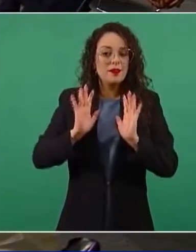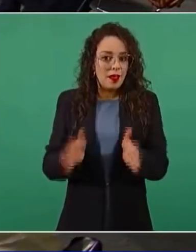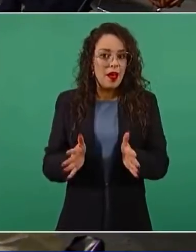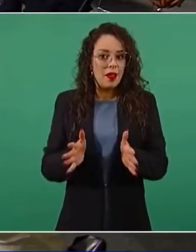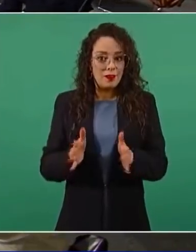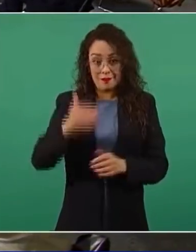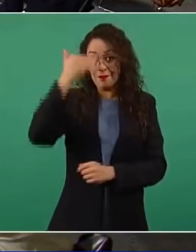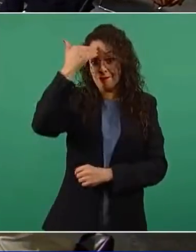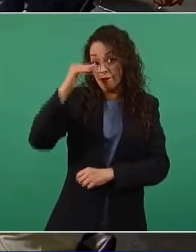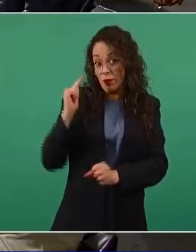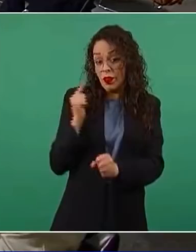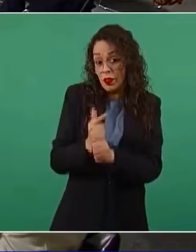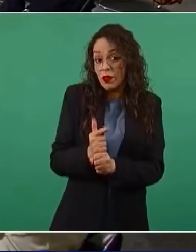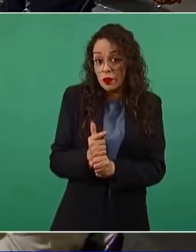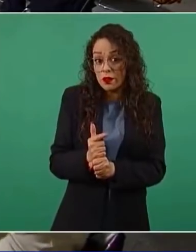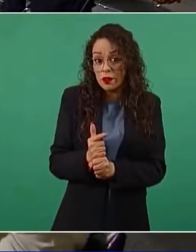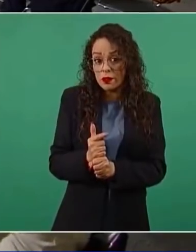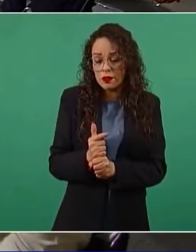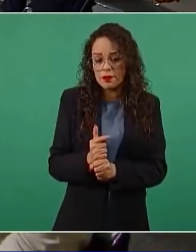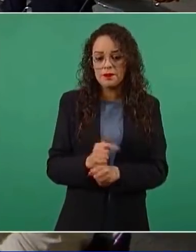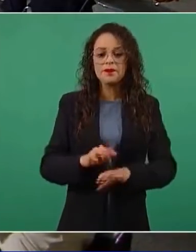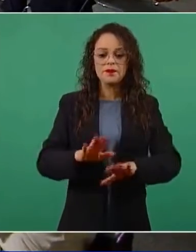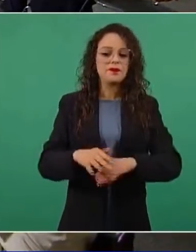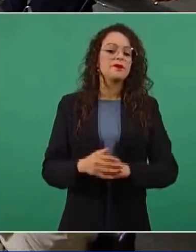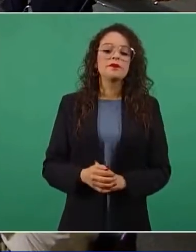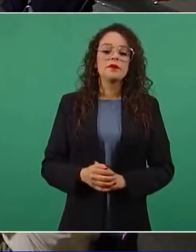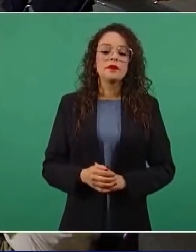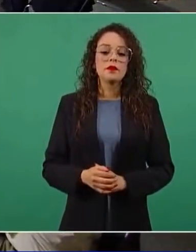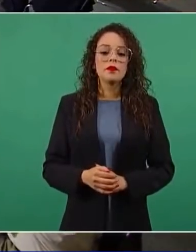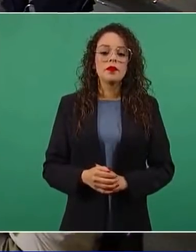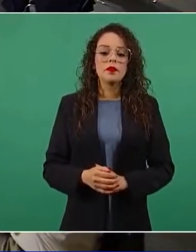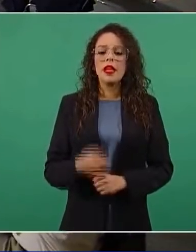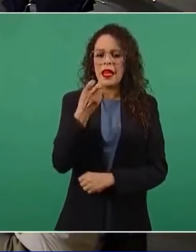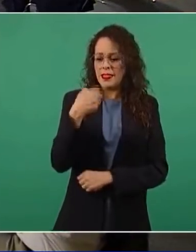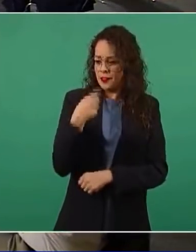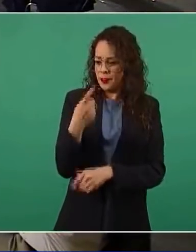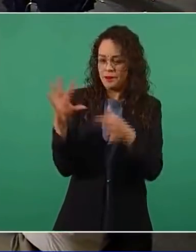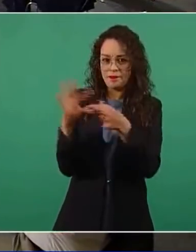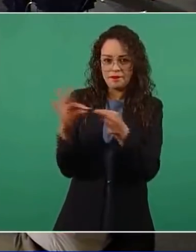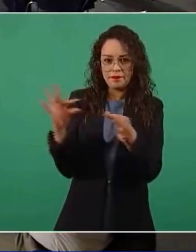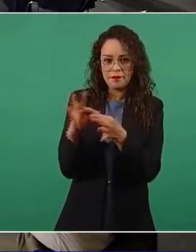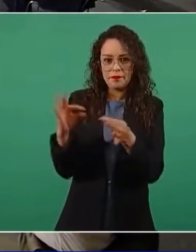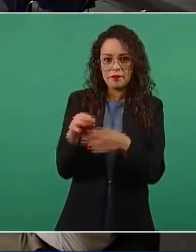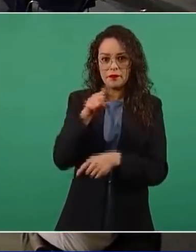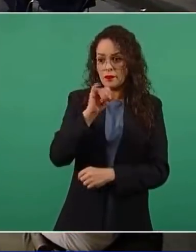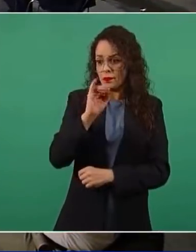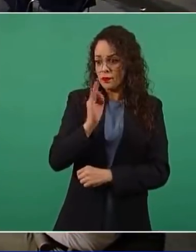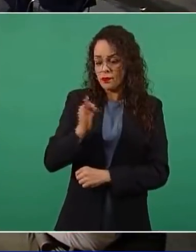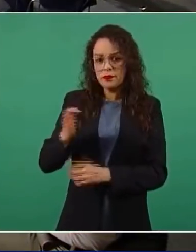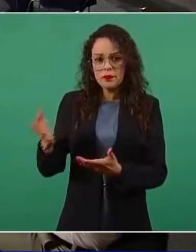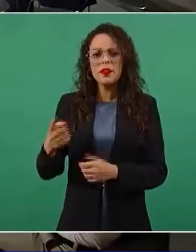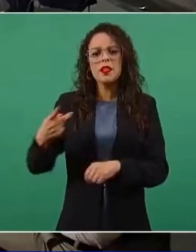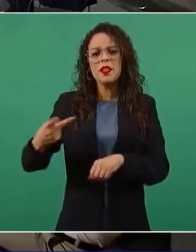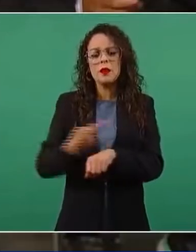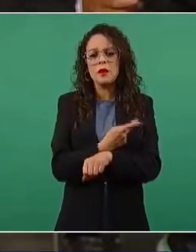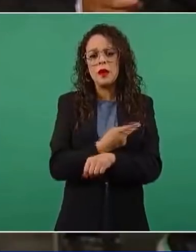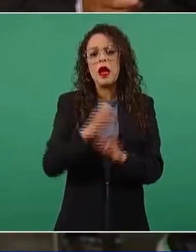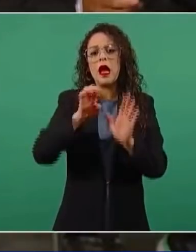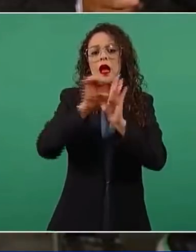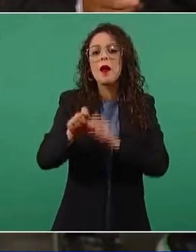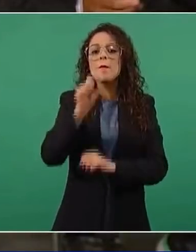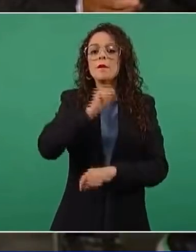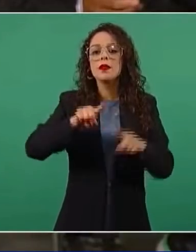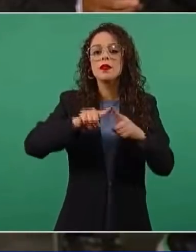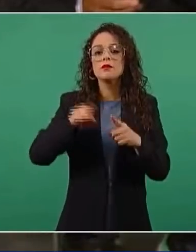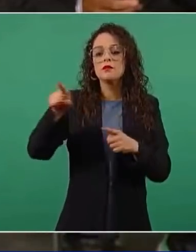se supo. Presidente, para permitir todo esto que le estoy comentando, pasó lo mismo que se ha referido, por ejemplo, en el caso de Pemex